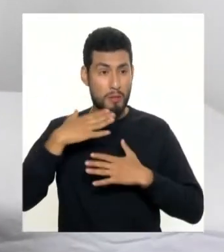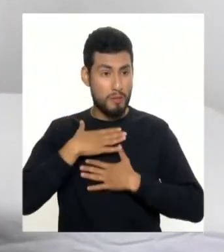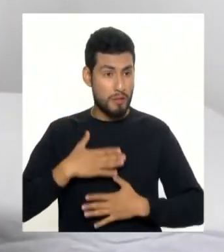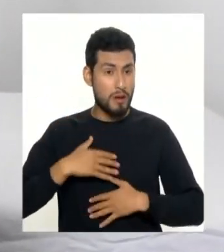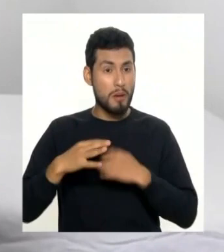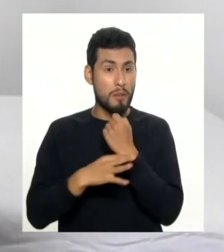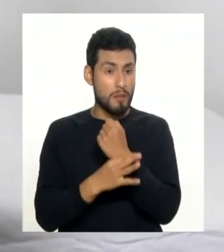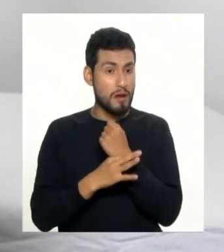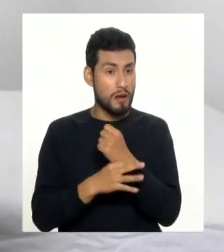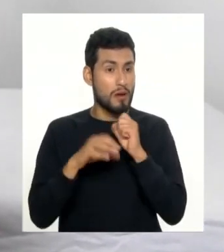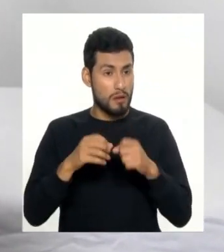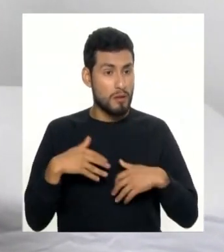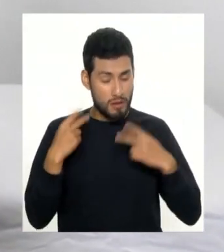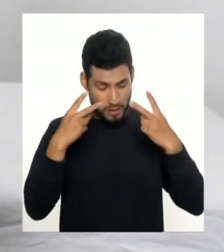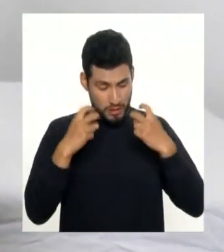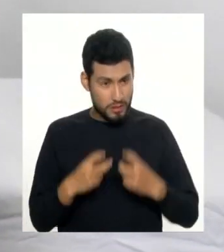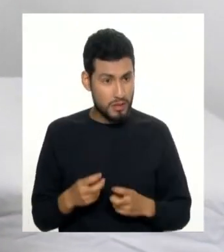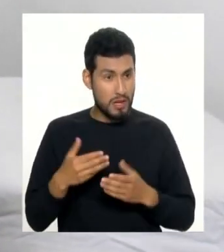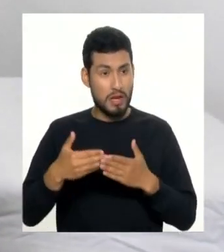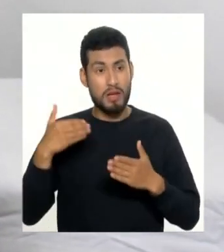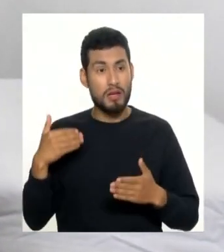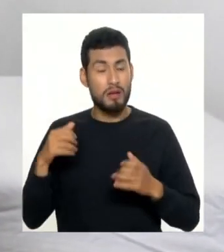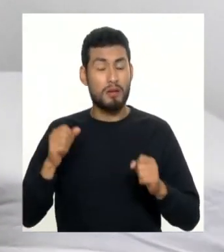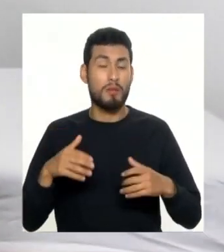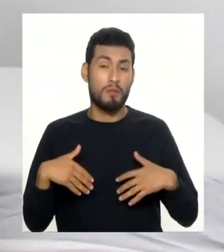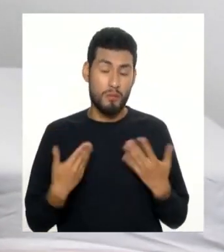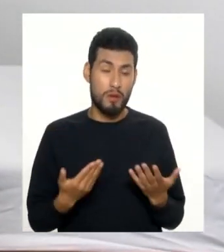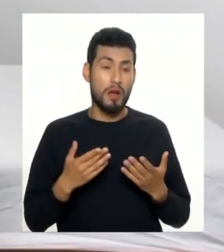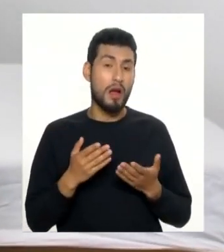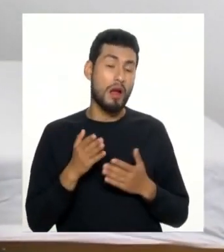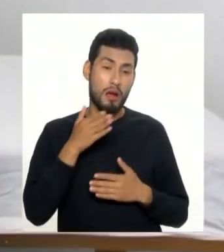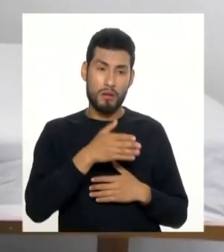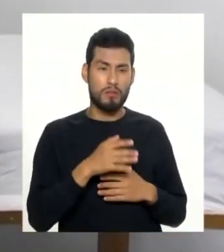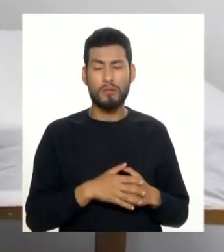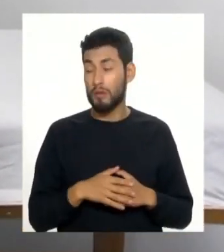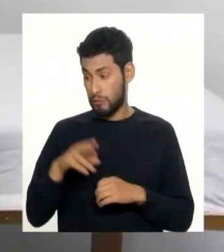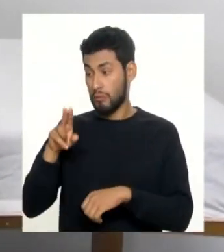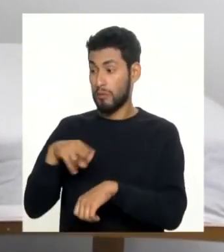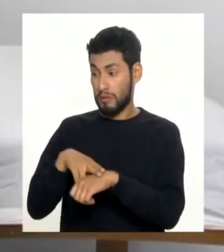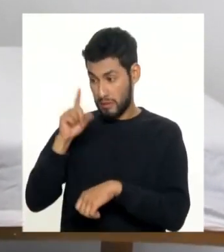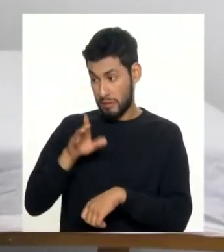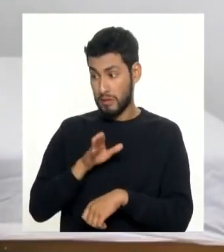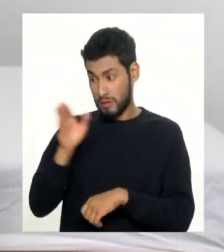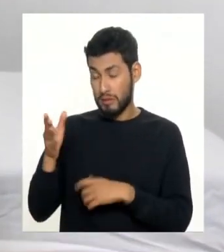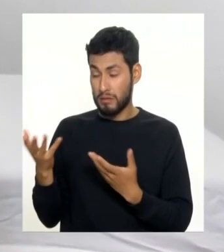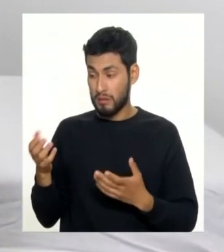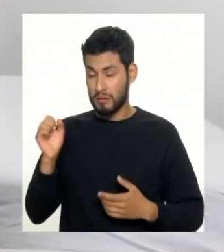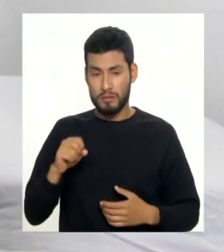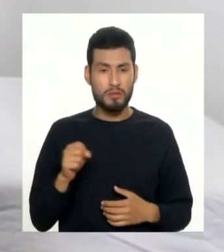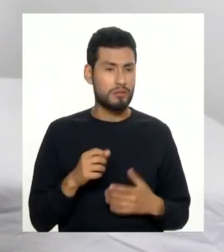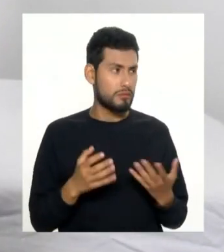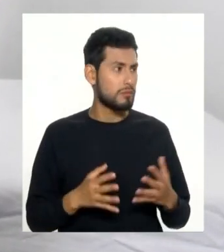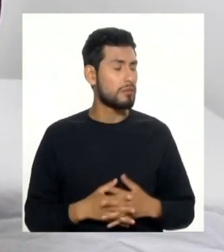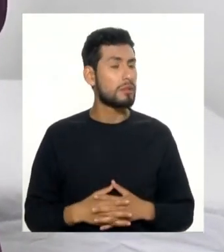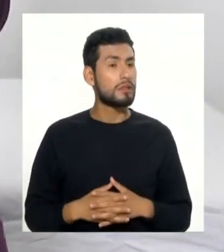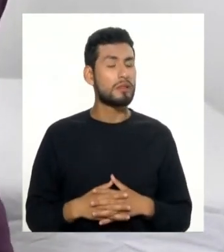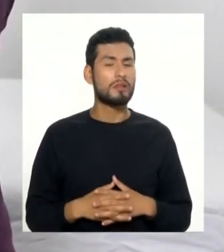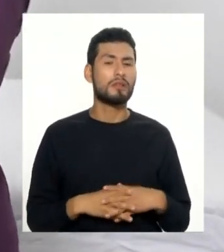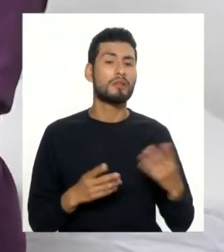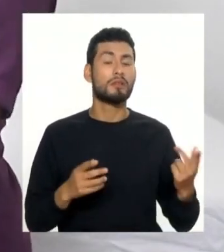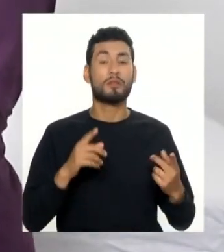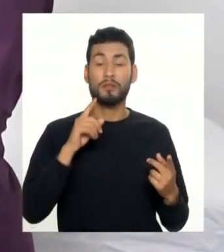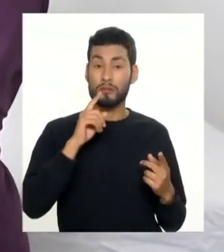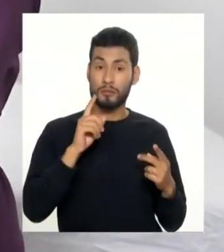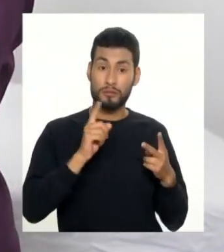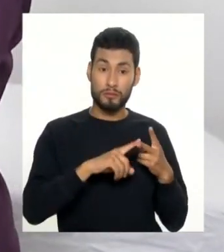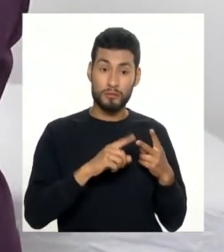un médico para que les haga un examen previo y puedan acudir recién al que sería lo centro. recomendable, Claro, definitivamente. eso es lo recomendable. Bueno, lo